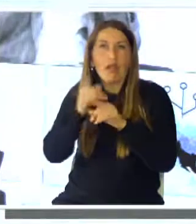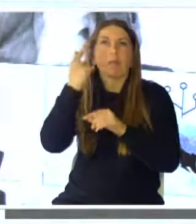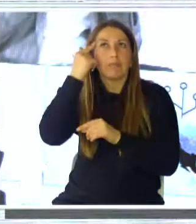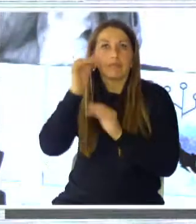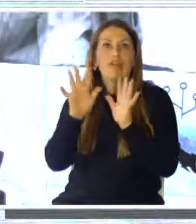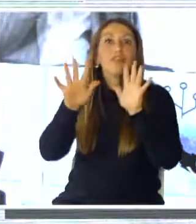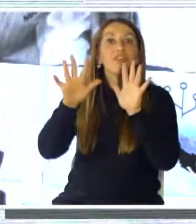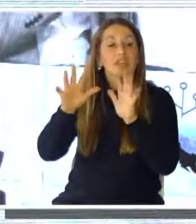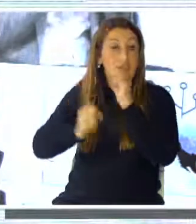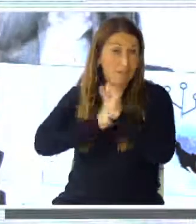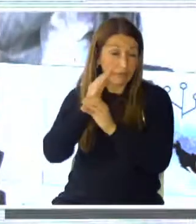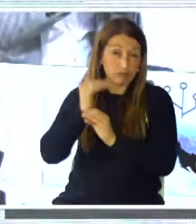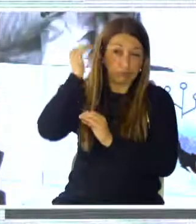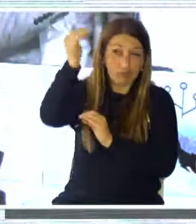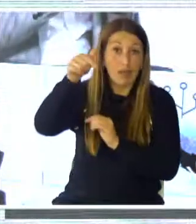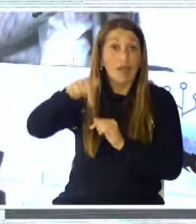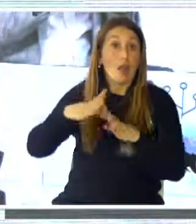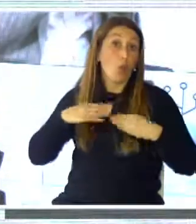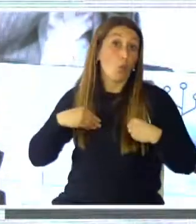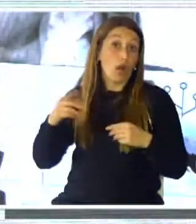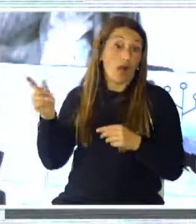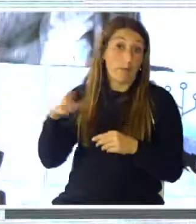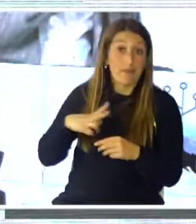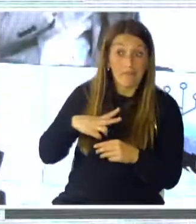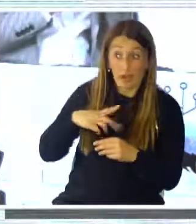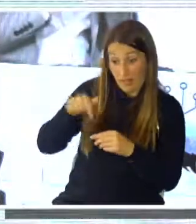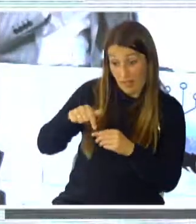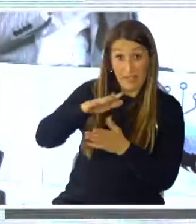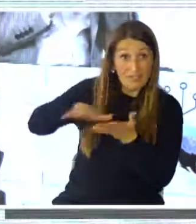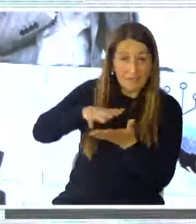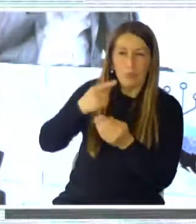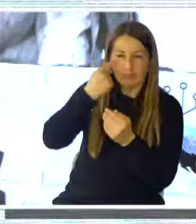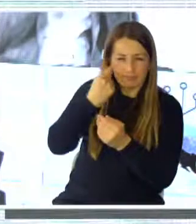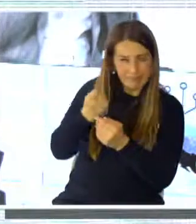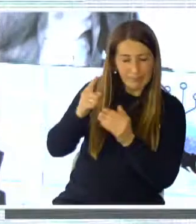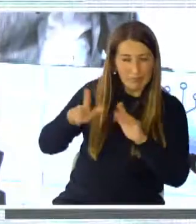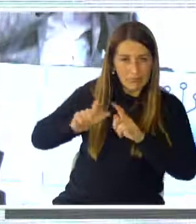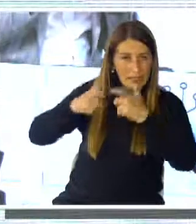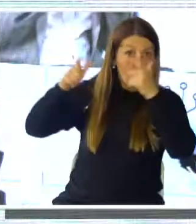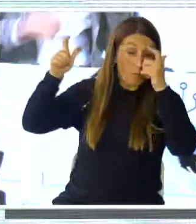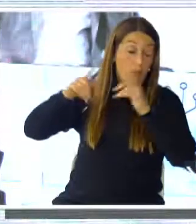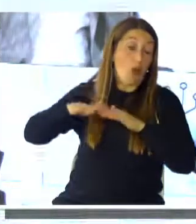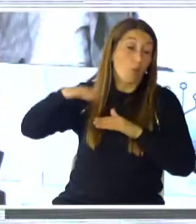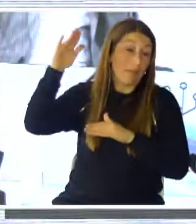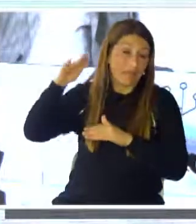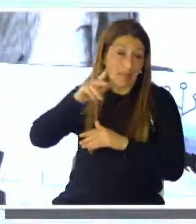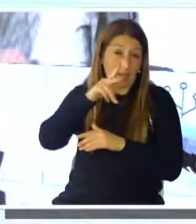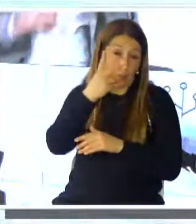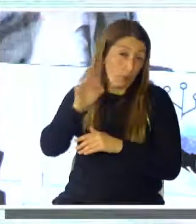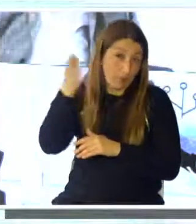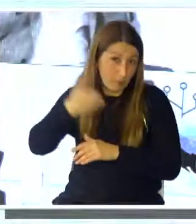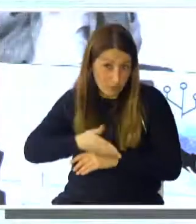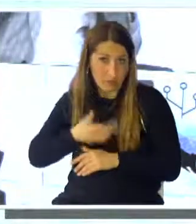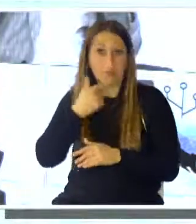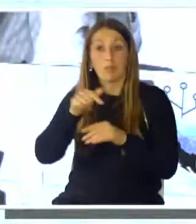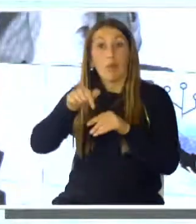necesitar una escuela primaria en este barrio porque viene creciendo un 20 por ciento y el año que viene también nos va a poder decir la plataforma